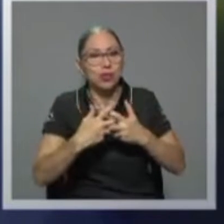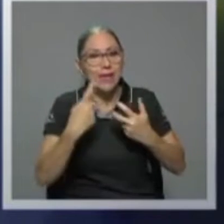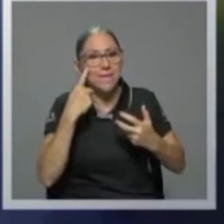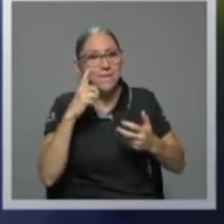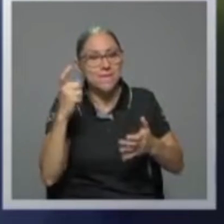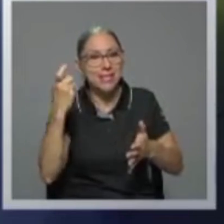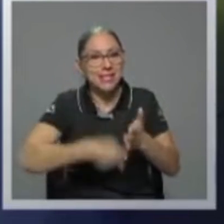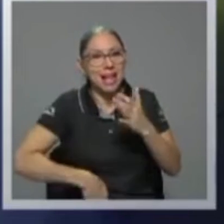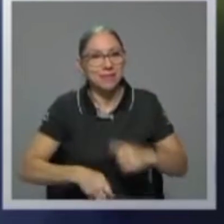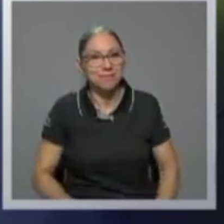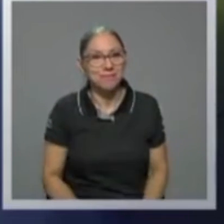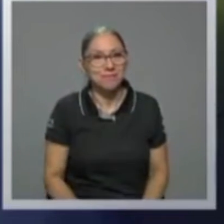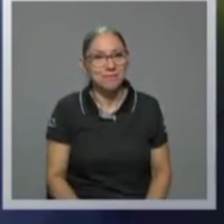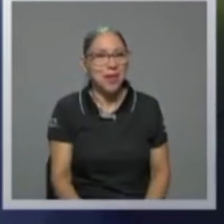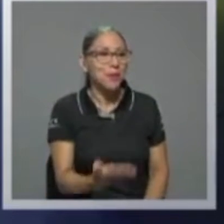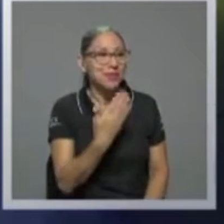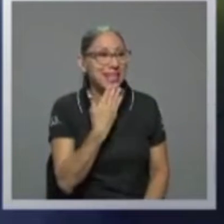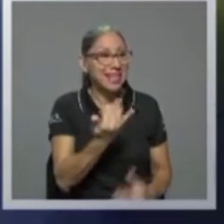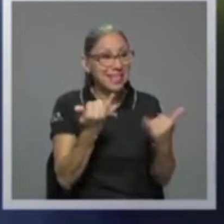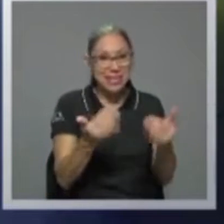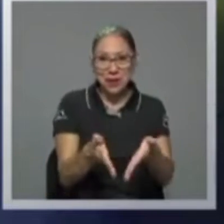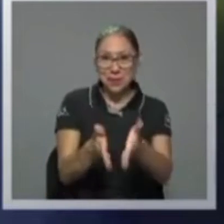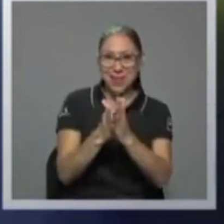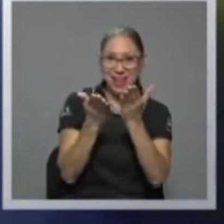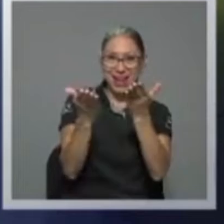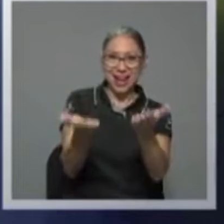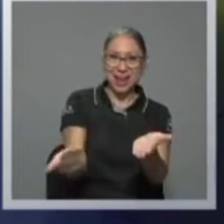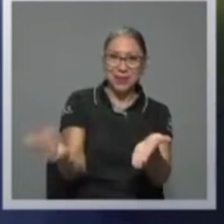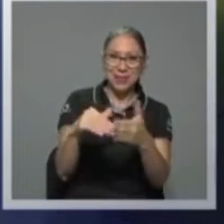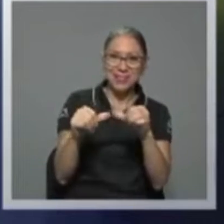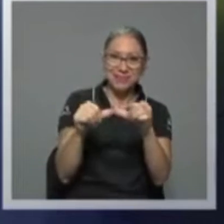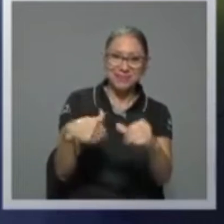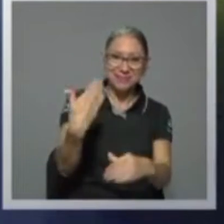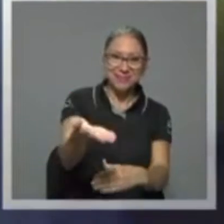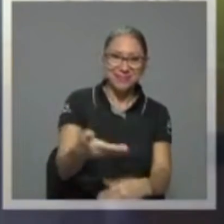y vamos a pedirle al canal que nos invite a regresar.